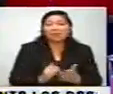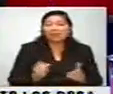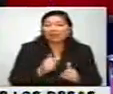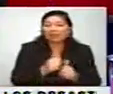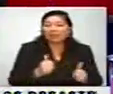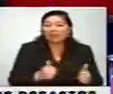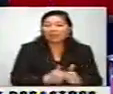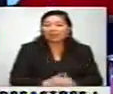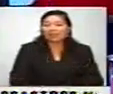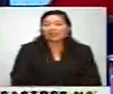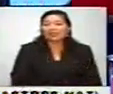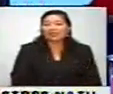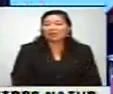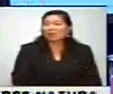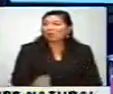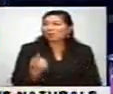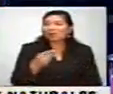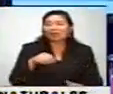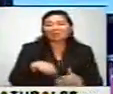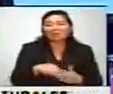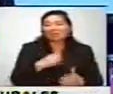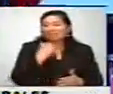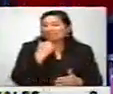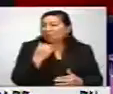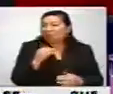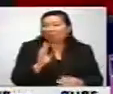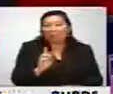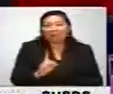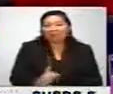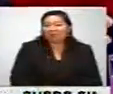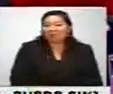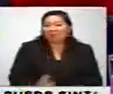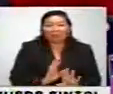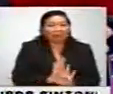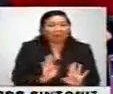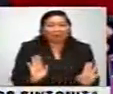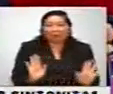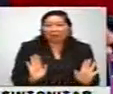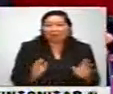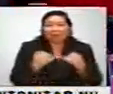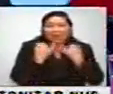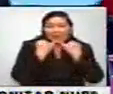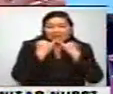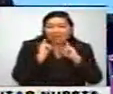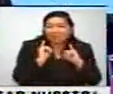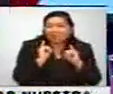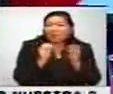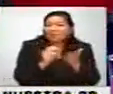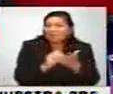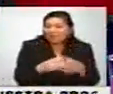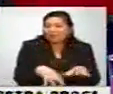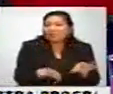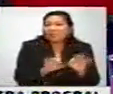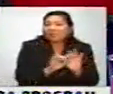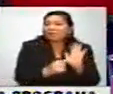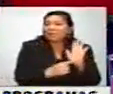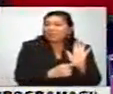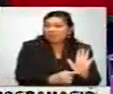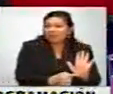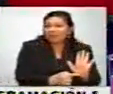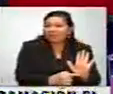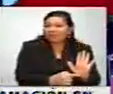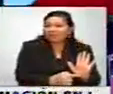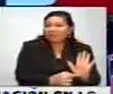de nosotros, ¿no? Así sea solo un candidato. Sí, a mí no, yo no tengo ningún problema de dar información. Creo que es lo importante, que nosotros demostremos que